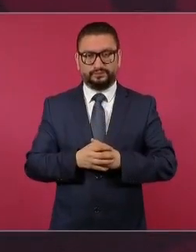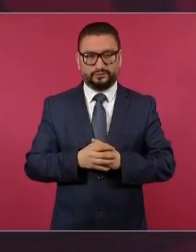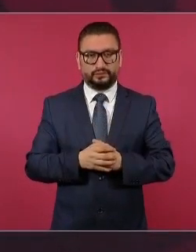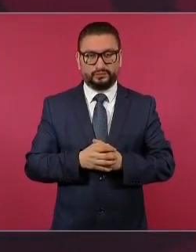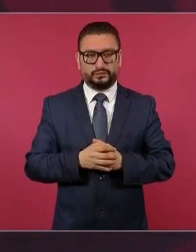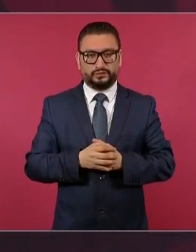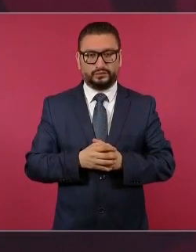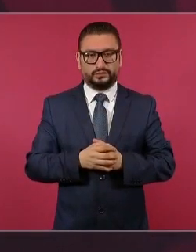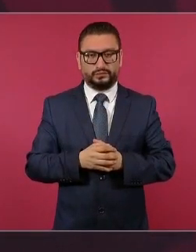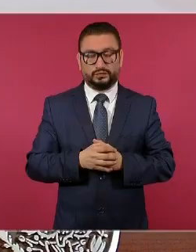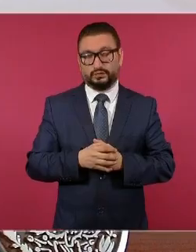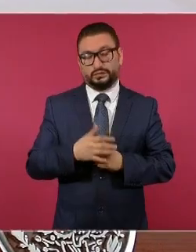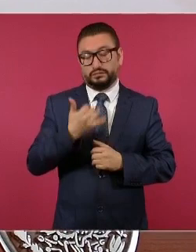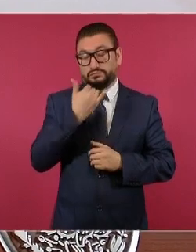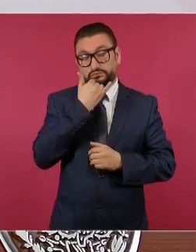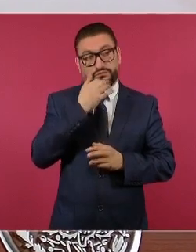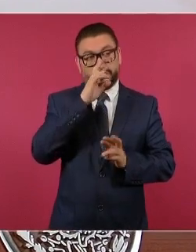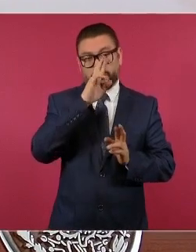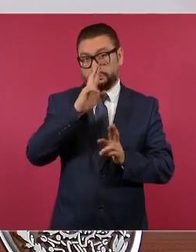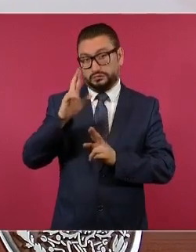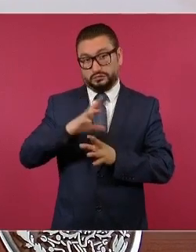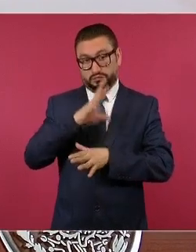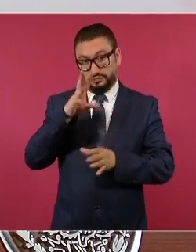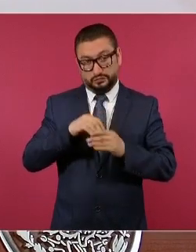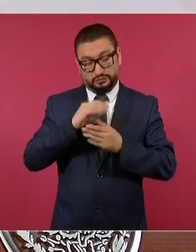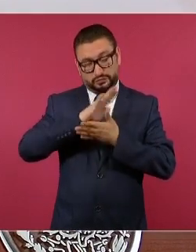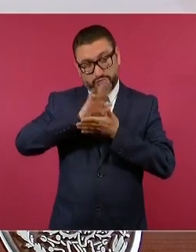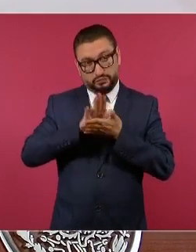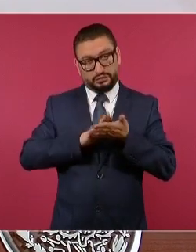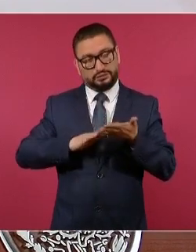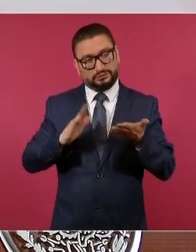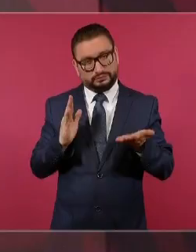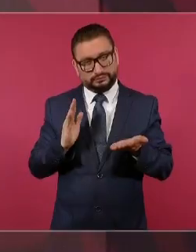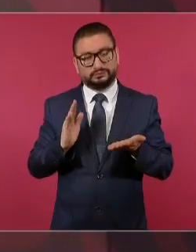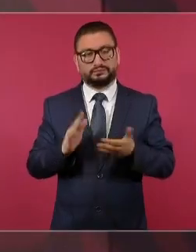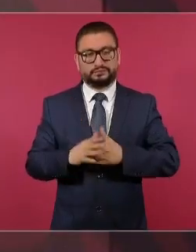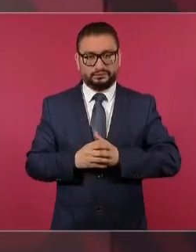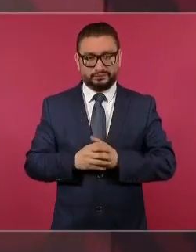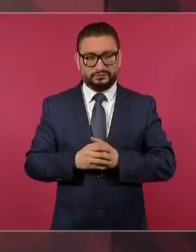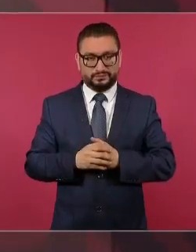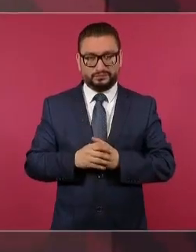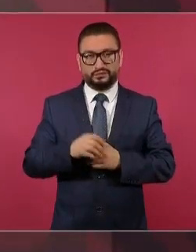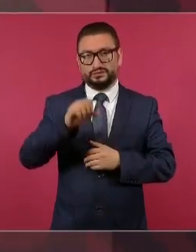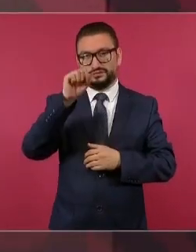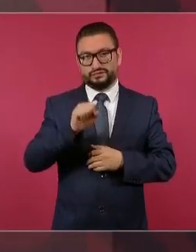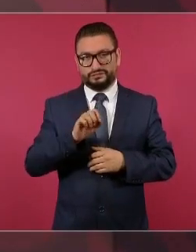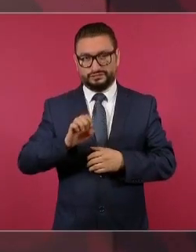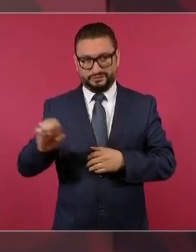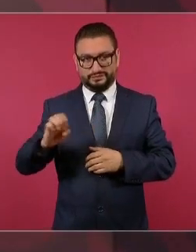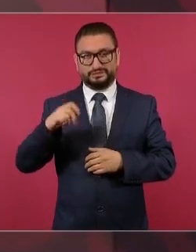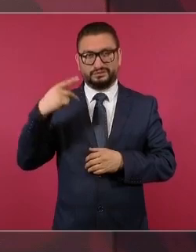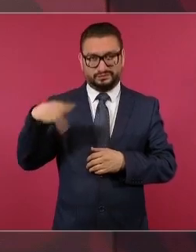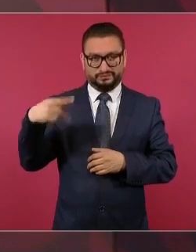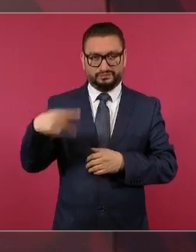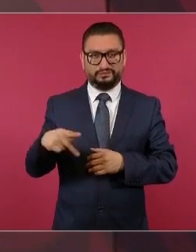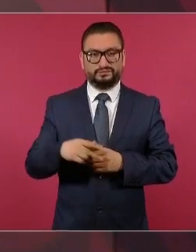con todo respeto y humildad, es del sureste,